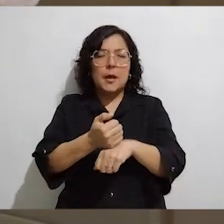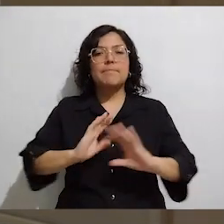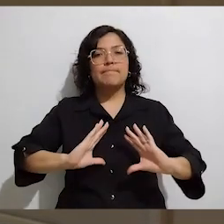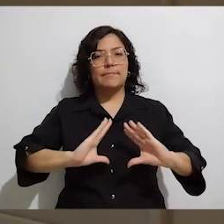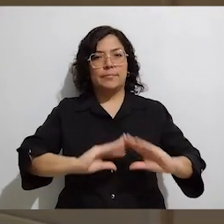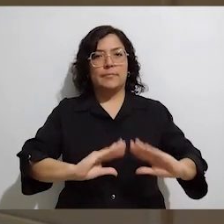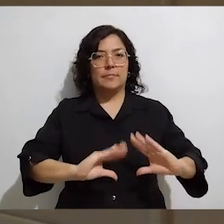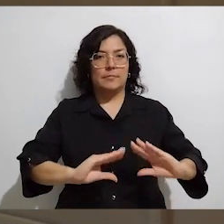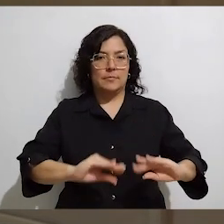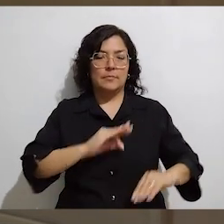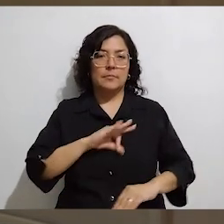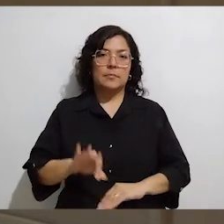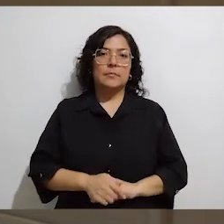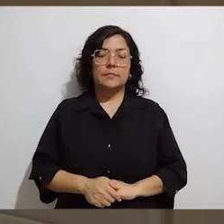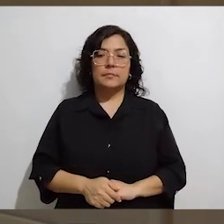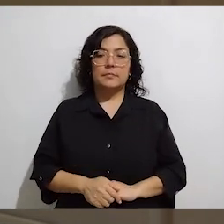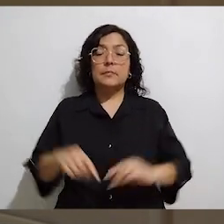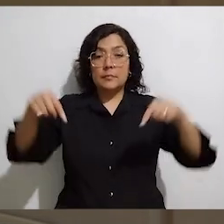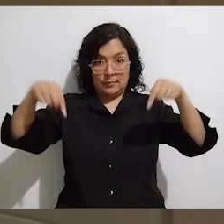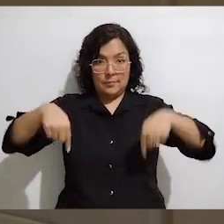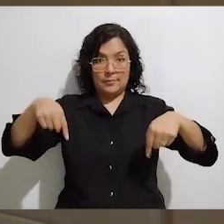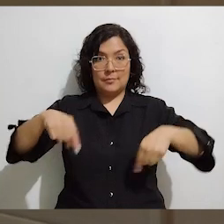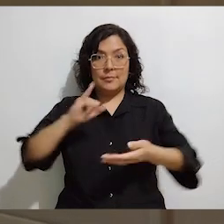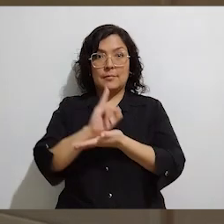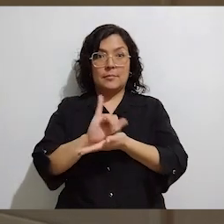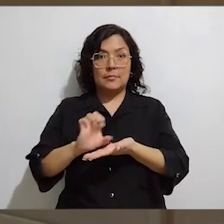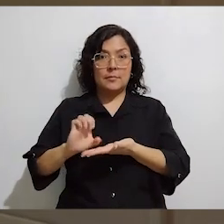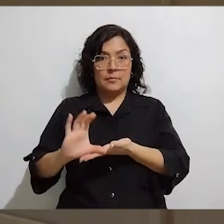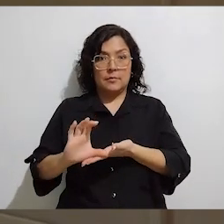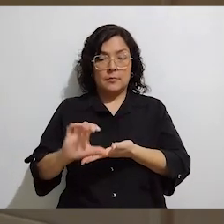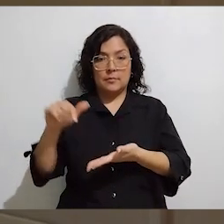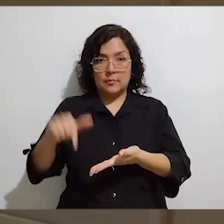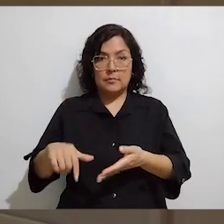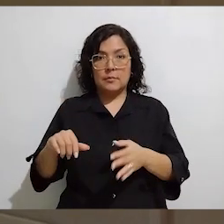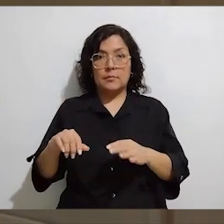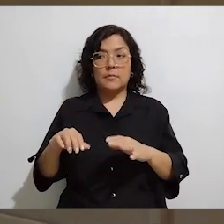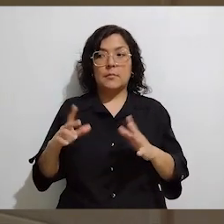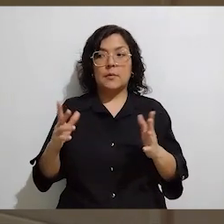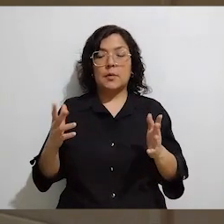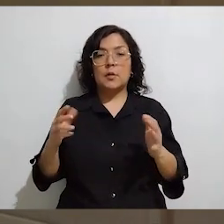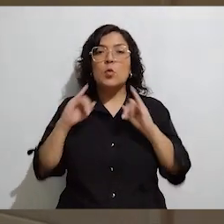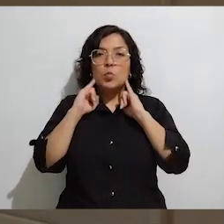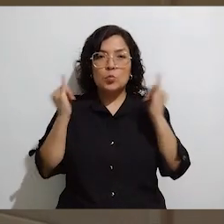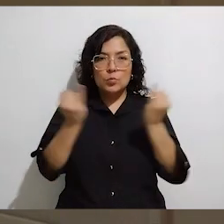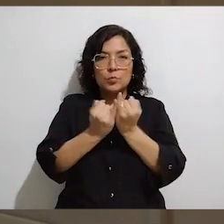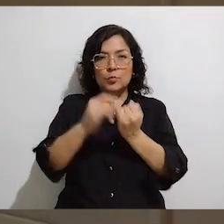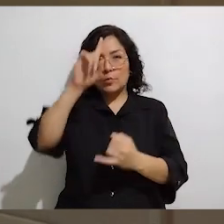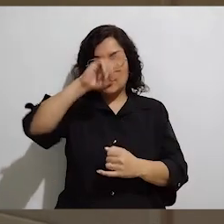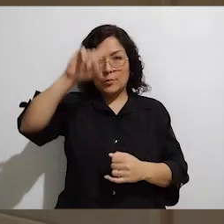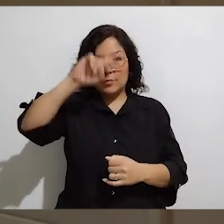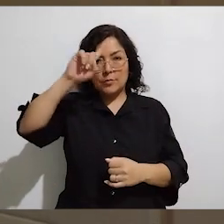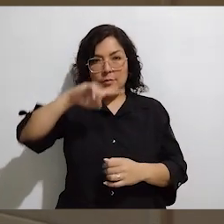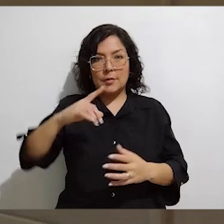en el instituto, en este lugar en el cual nos encontramos, que es el Consejo General, el Salón de Sesiones del Consejo General,